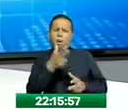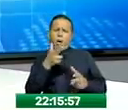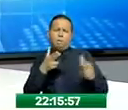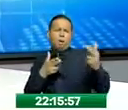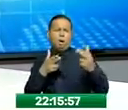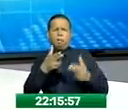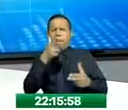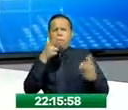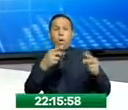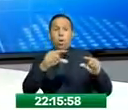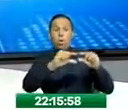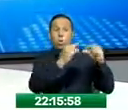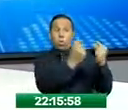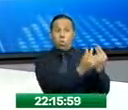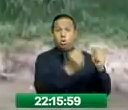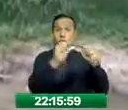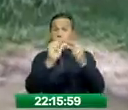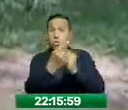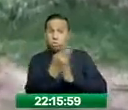bandas delictivas